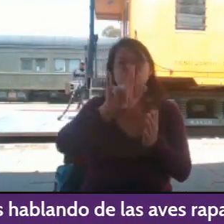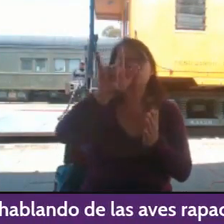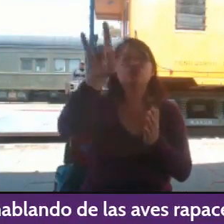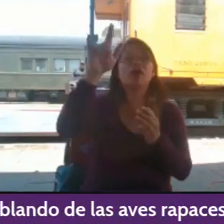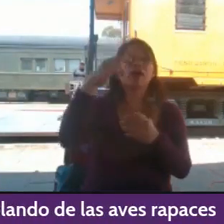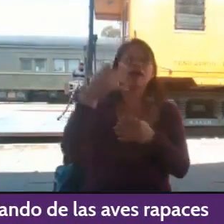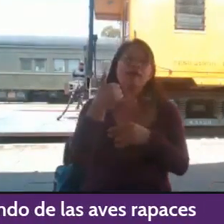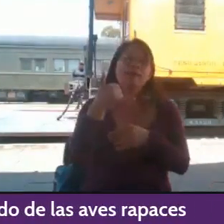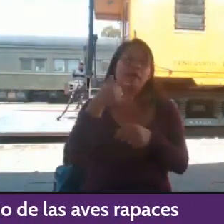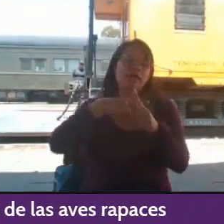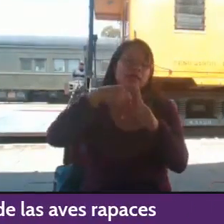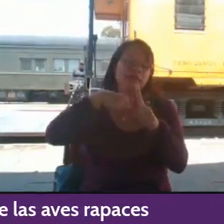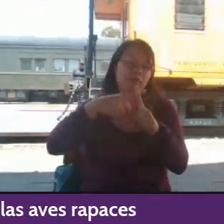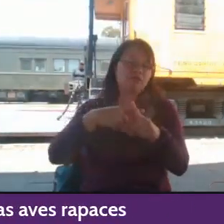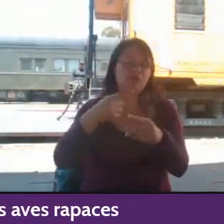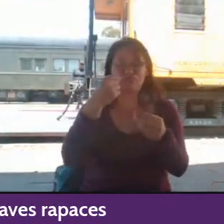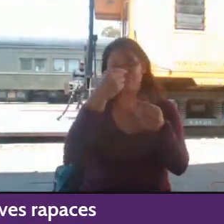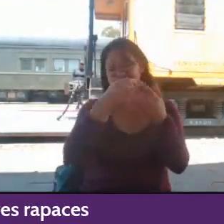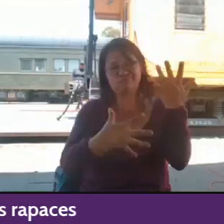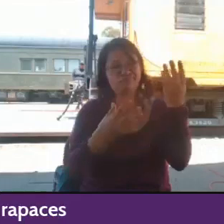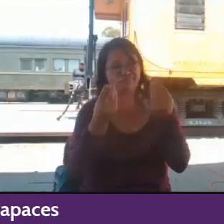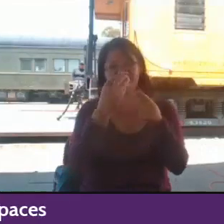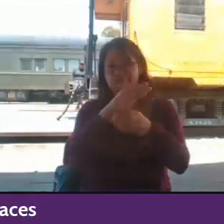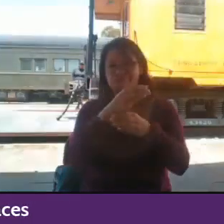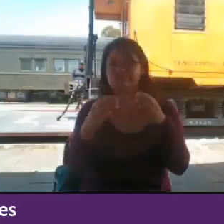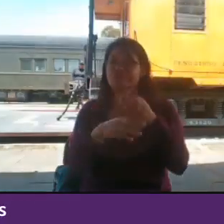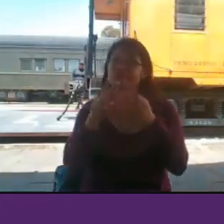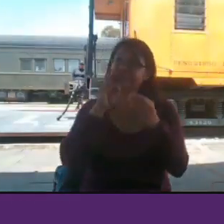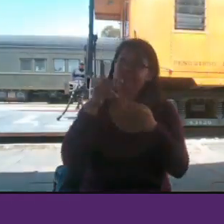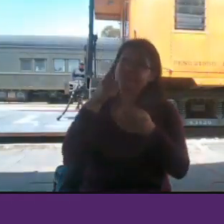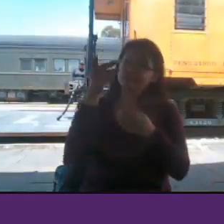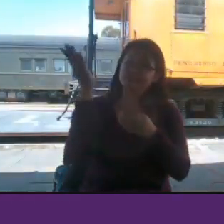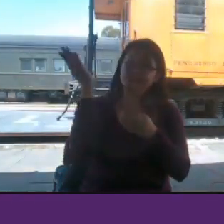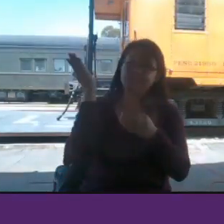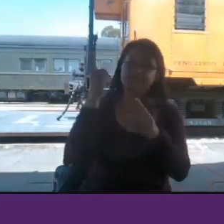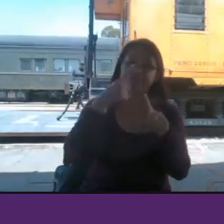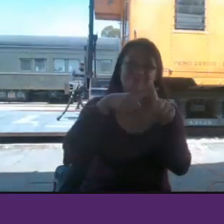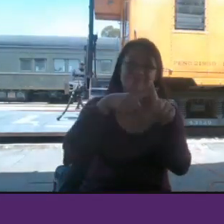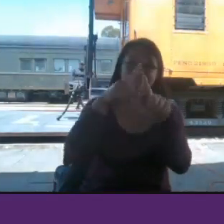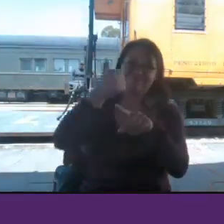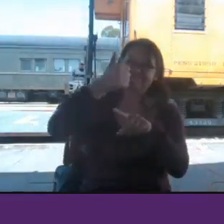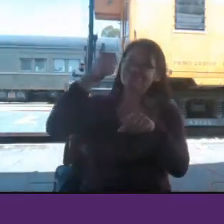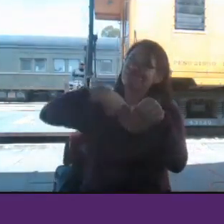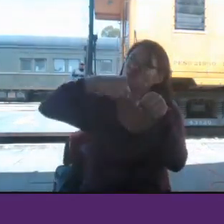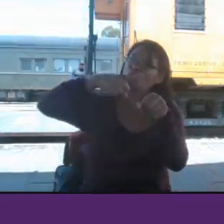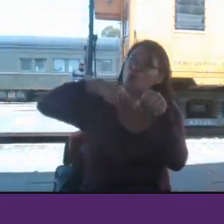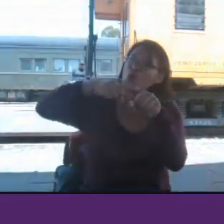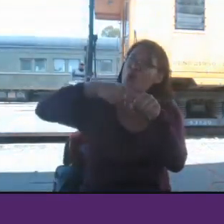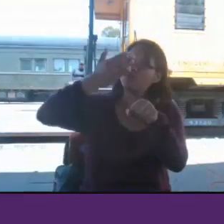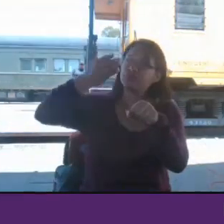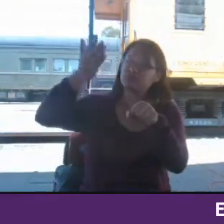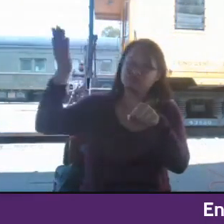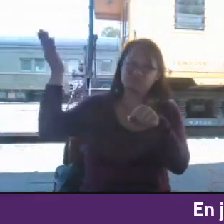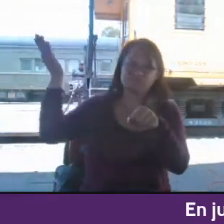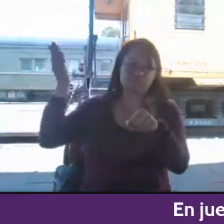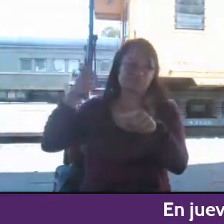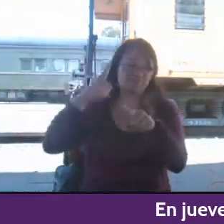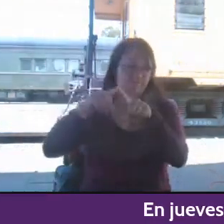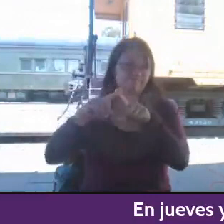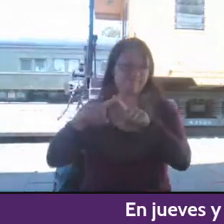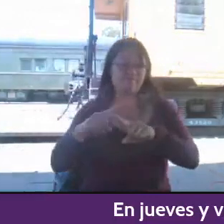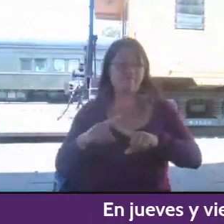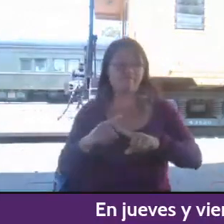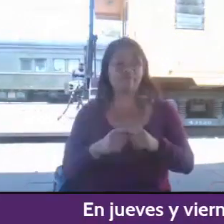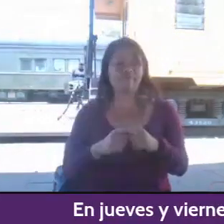cosas. Aquí en estas aves pueden ver esas diferencias, el color de cada una dado por ese plumaje. Una más, por